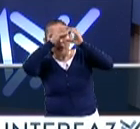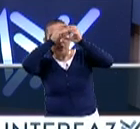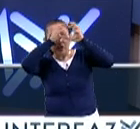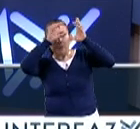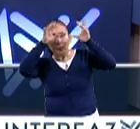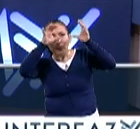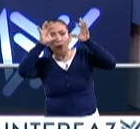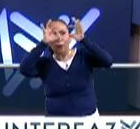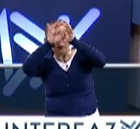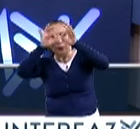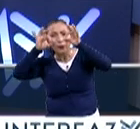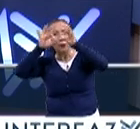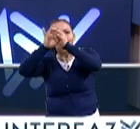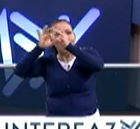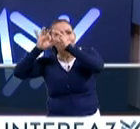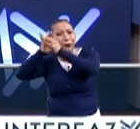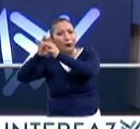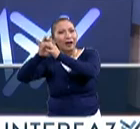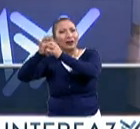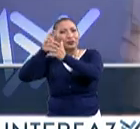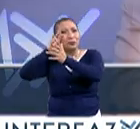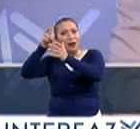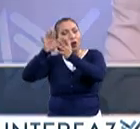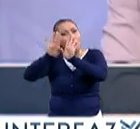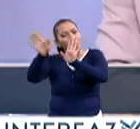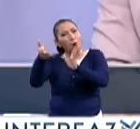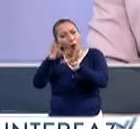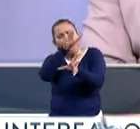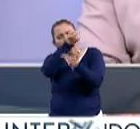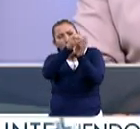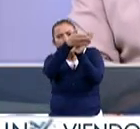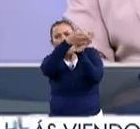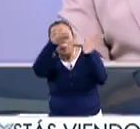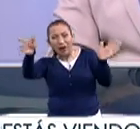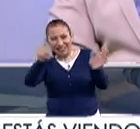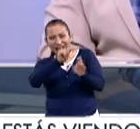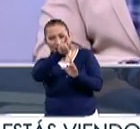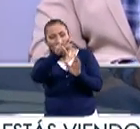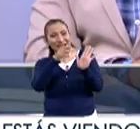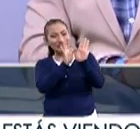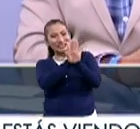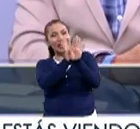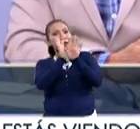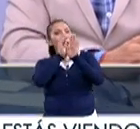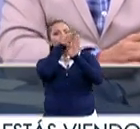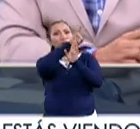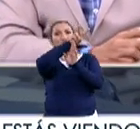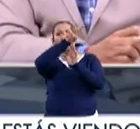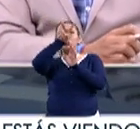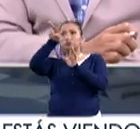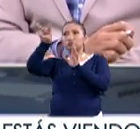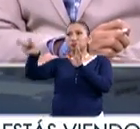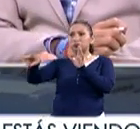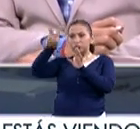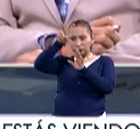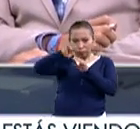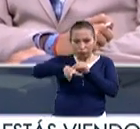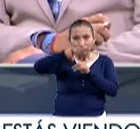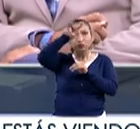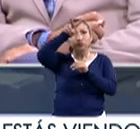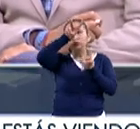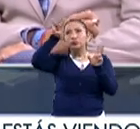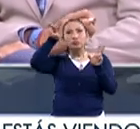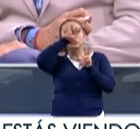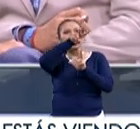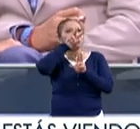se va componiendo, o sea, la estás viendo como completa, como cuando en la televisión, en el cine, haces un recorrido de arriba a abajo o de